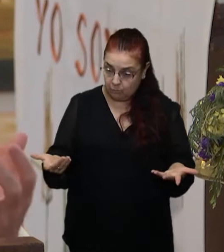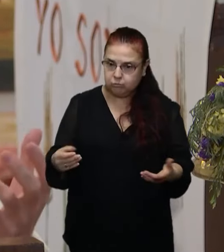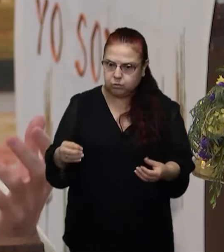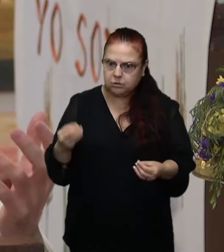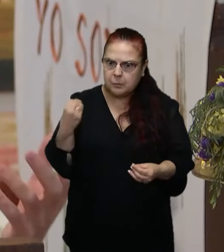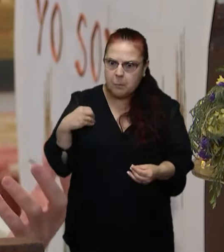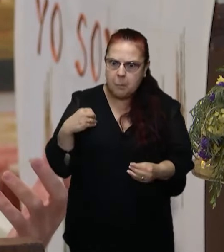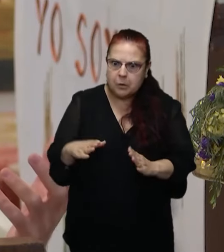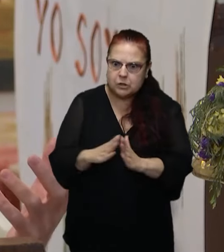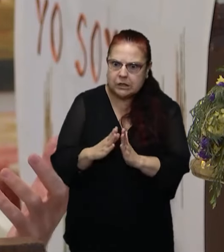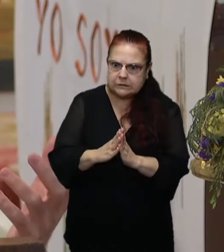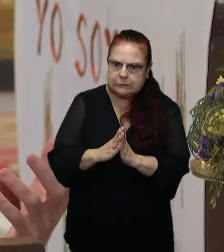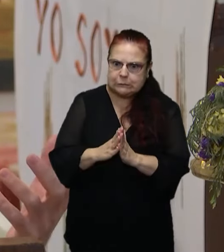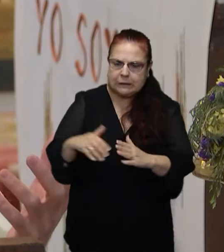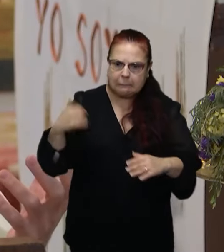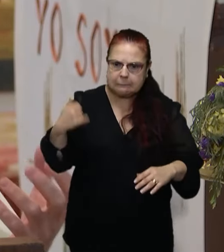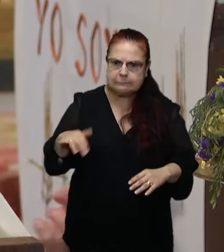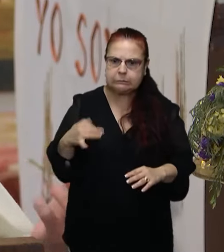propios santos.